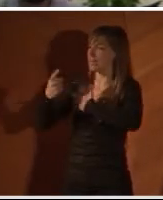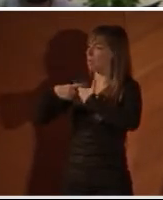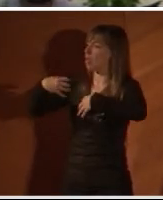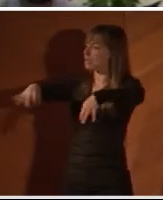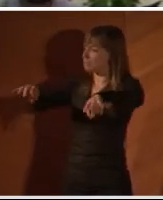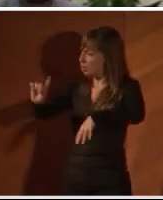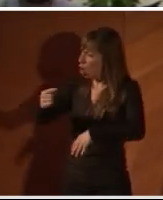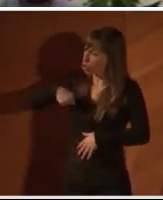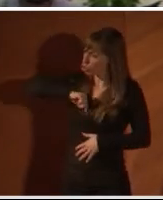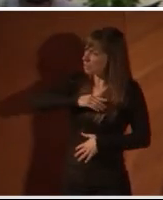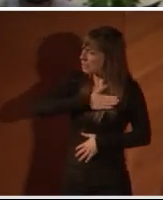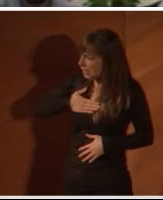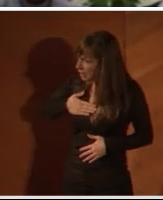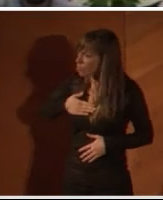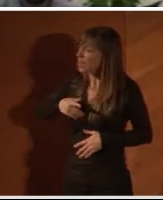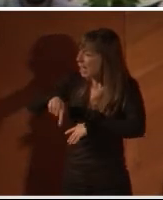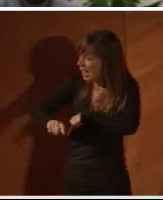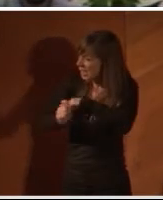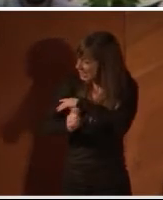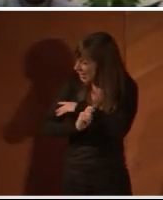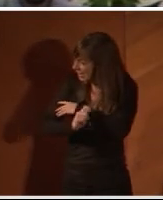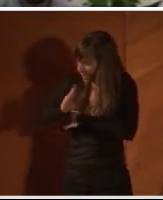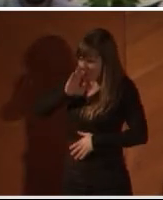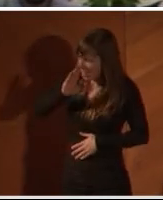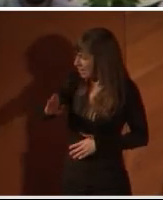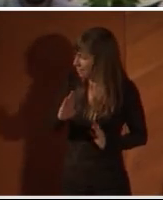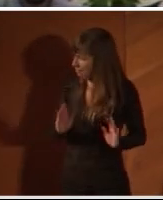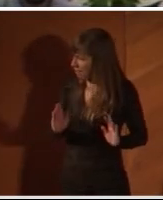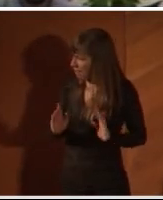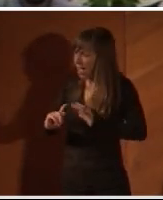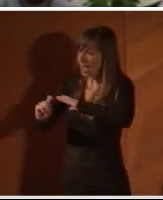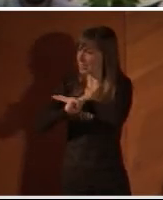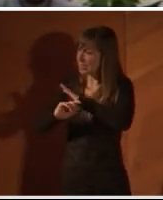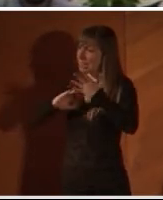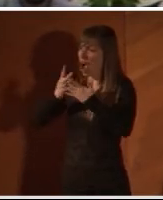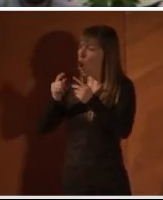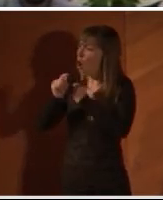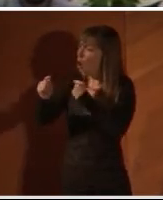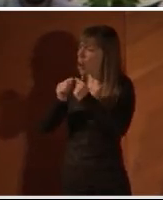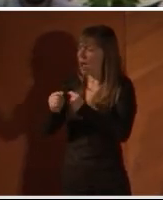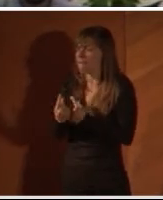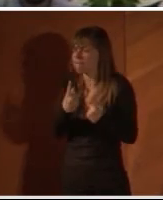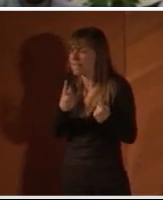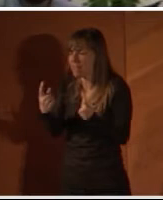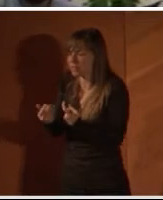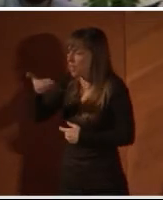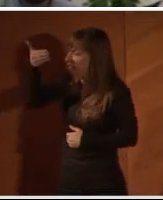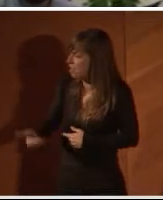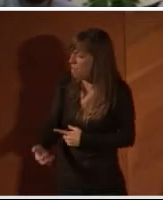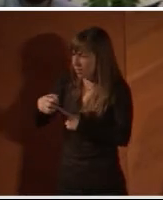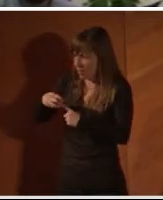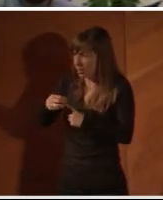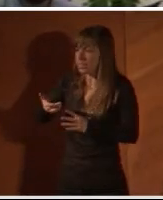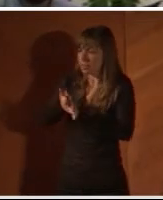entendemos que estas estrategias directas, estas estrategias online son necesarias. Desde Arona vamos a apoyar esta